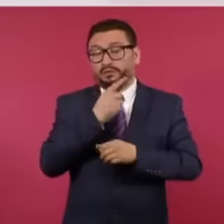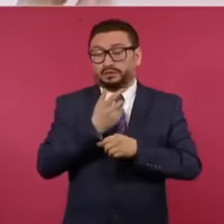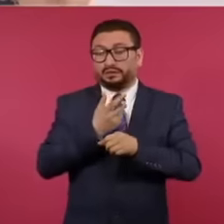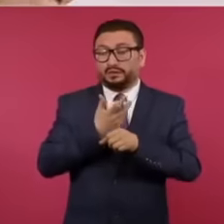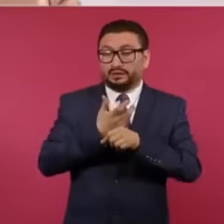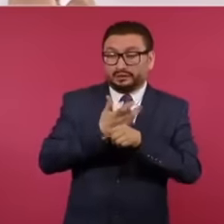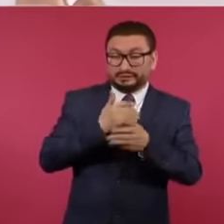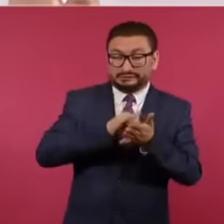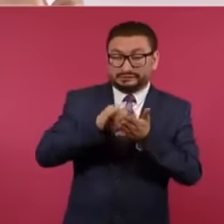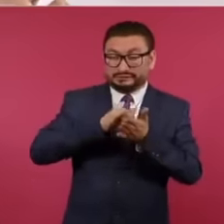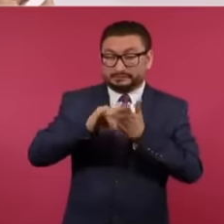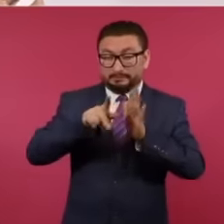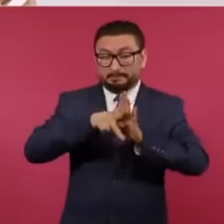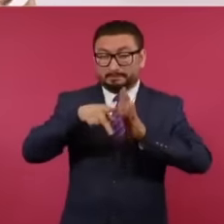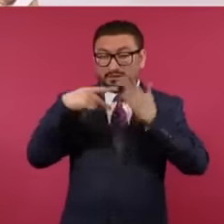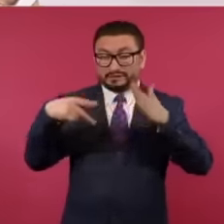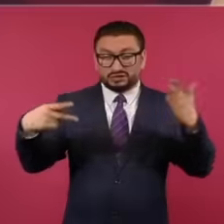Imagínate,